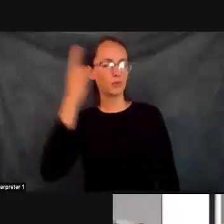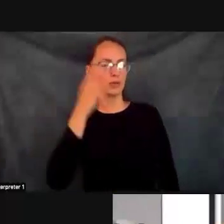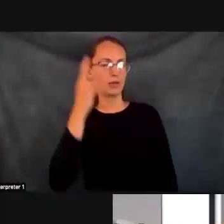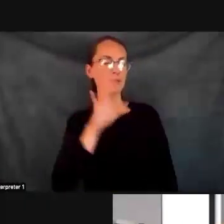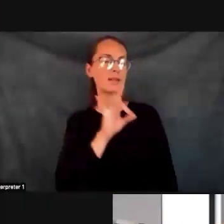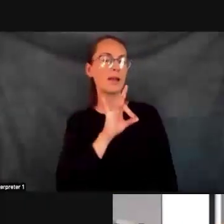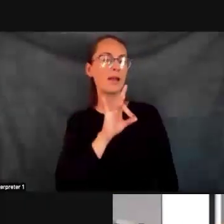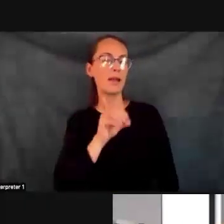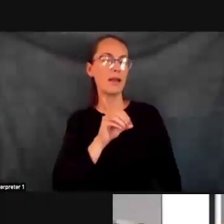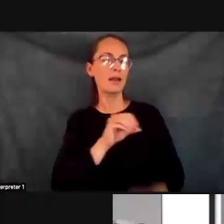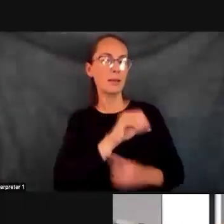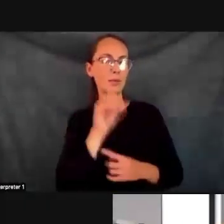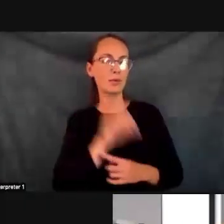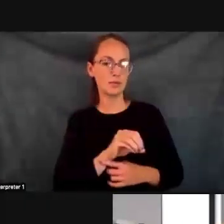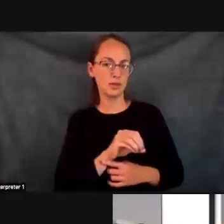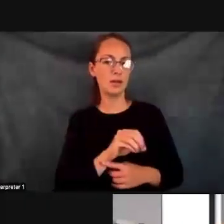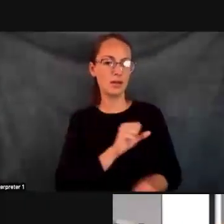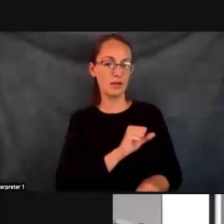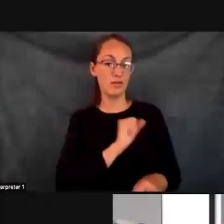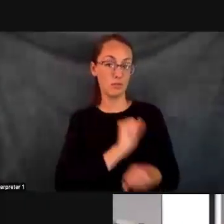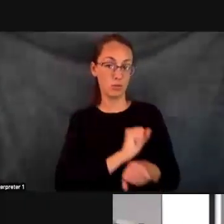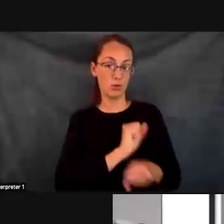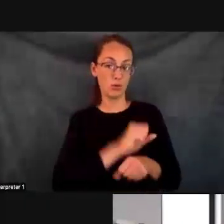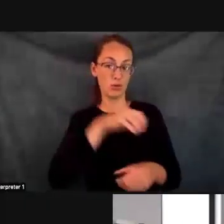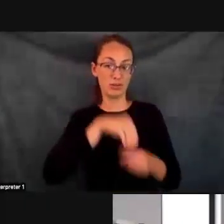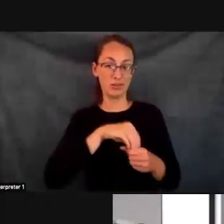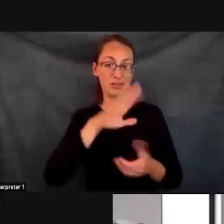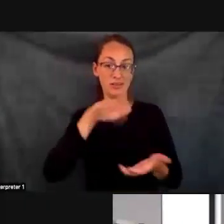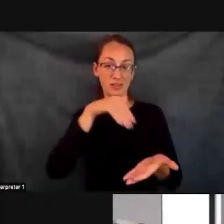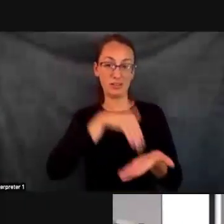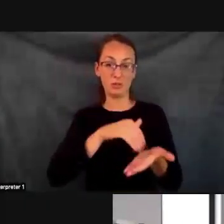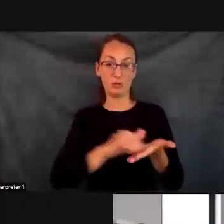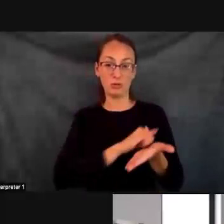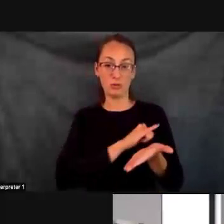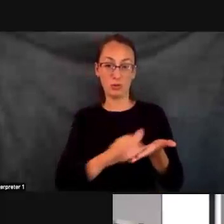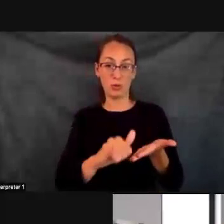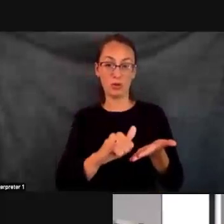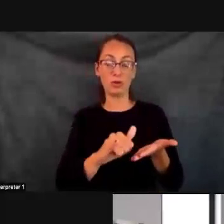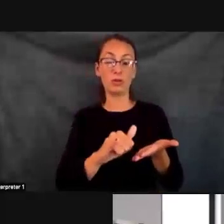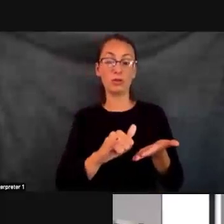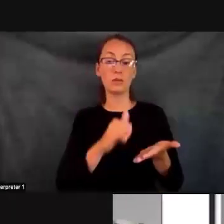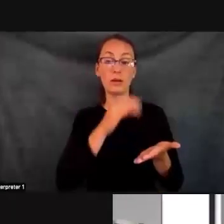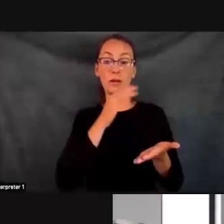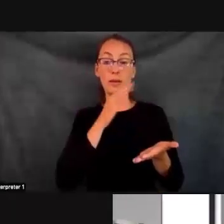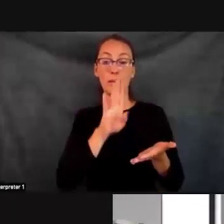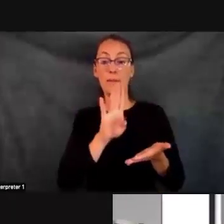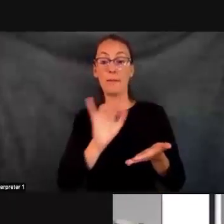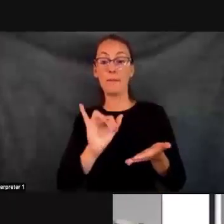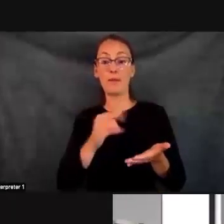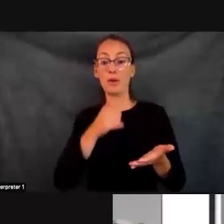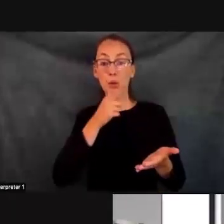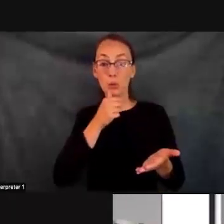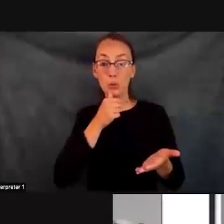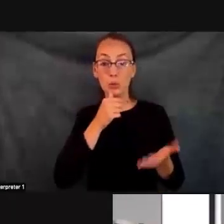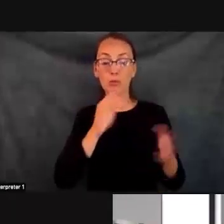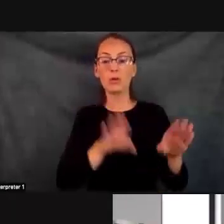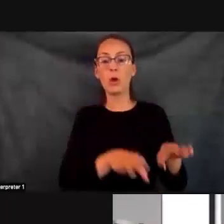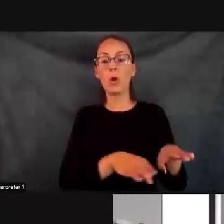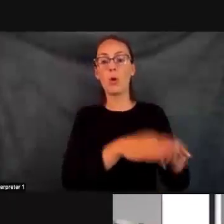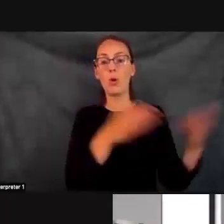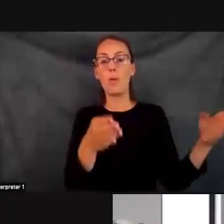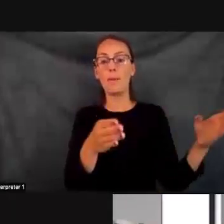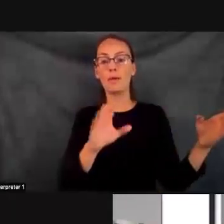da cuenta que el 80% del trabajo que se hace en la región central actualmente se